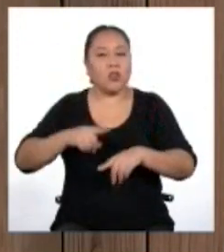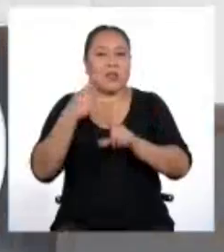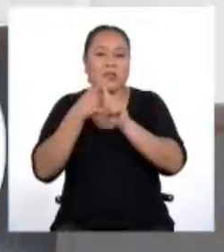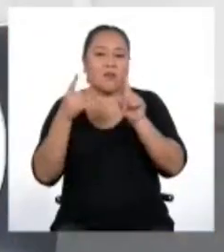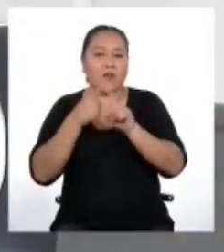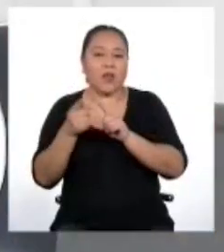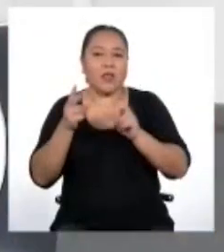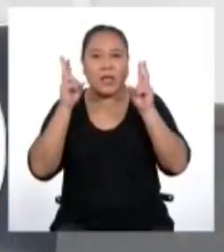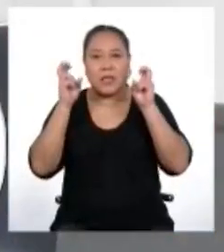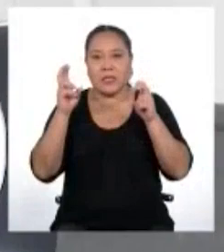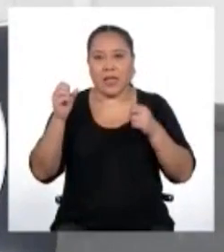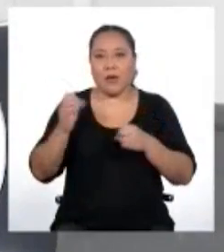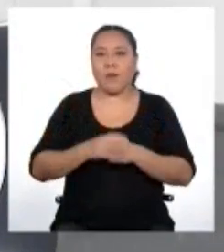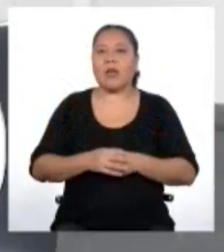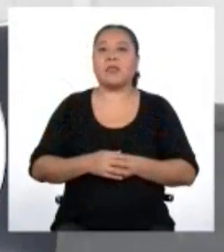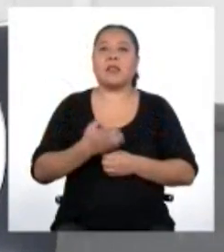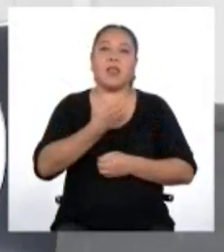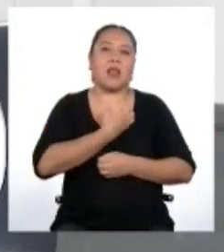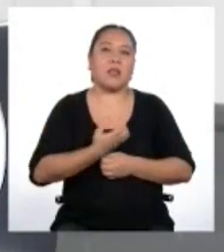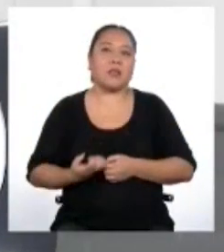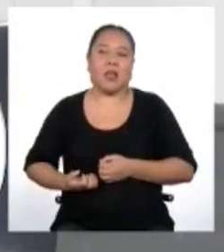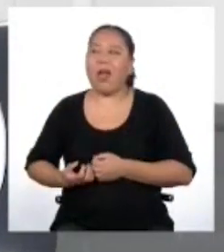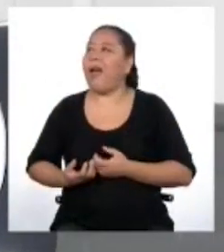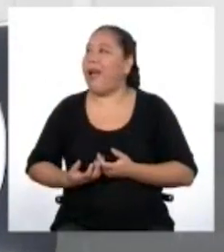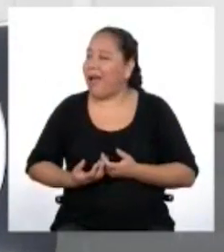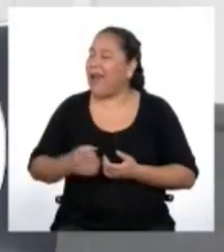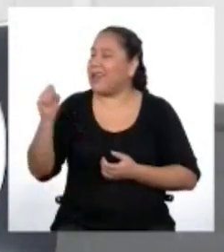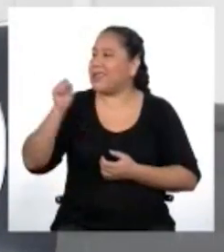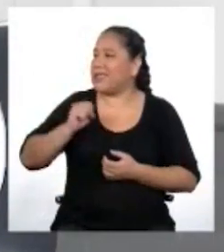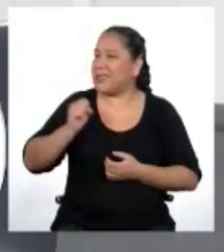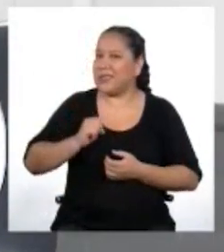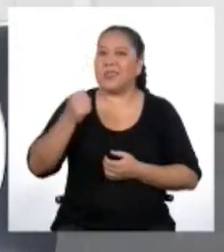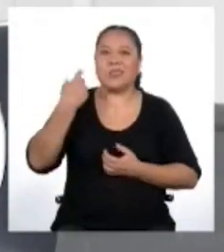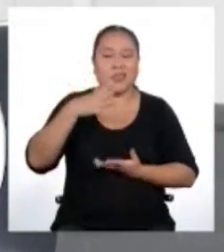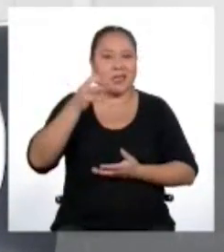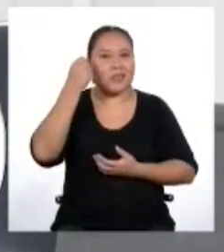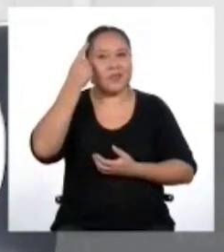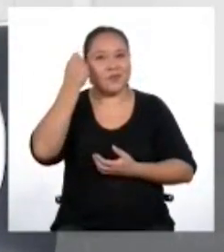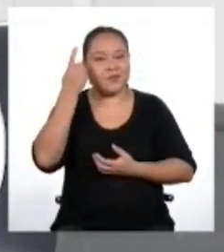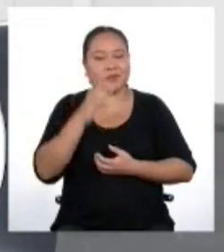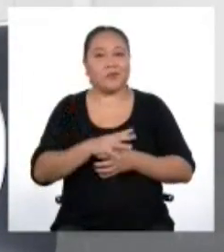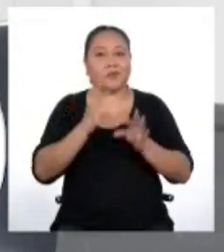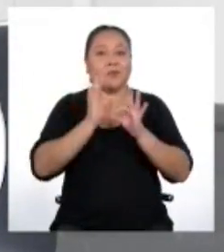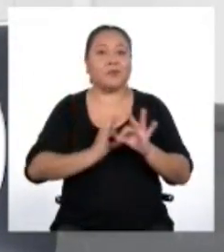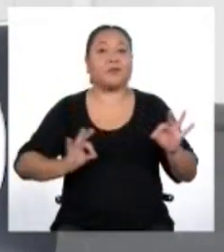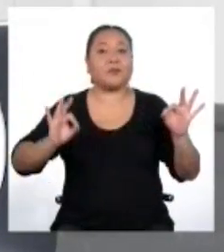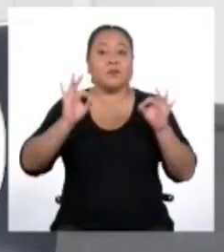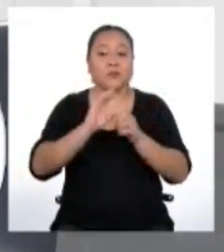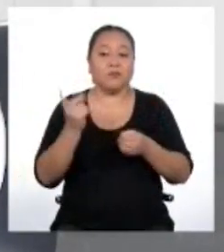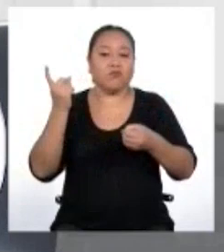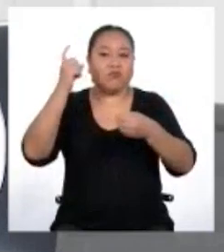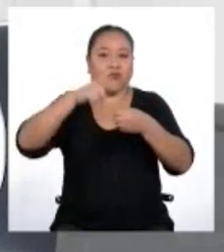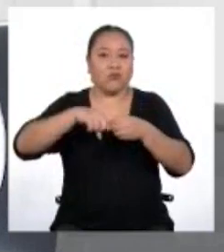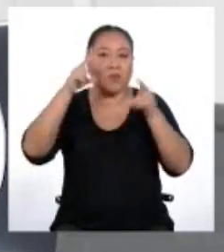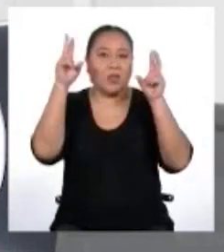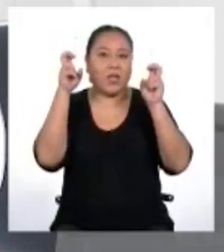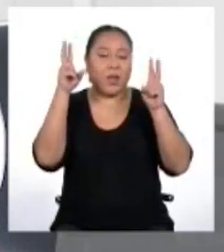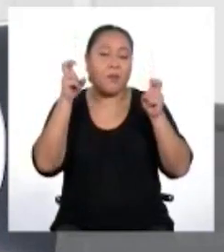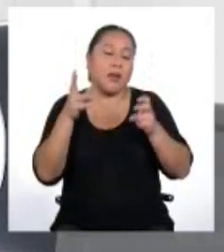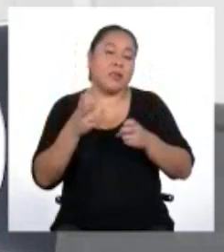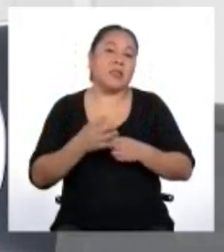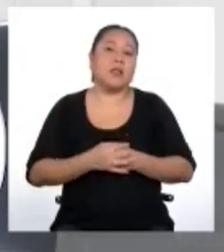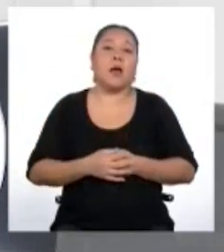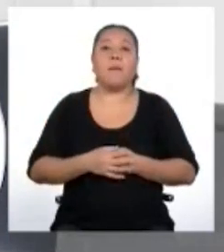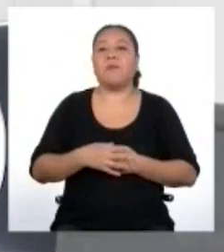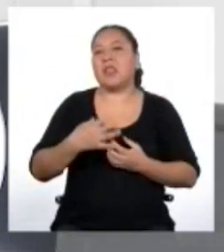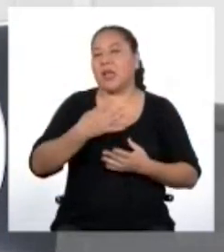públicos. ¡Claro! Ahora ya entiendo más sobre la importancia de involucrarse en temas de interés público como la salud, en